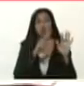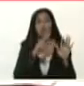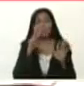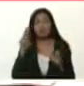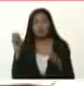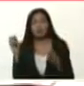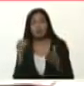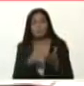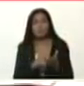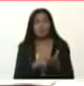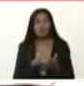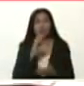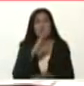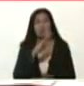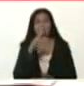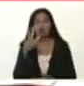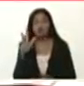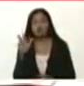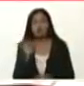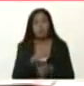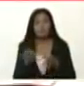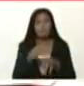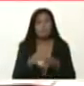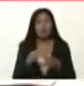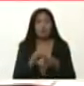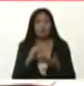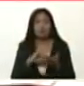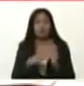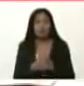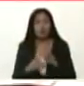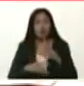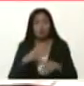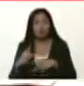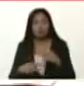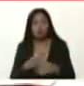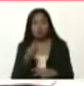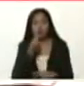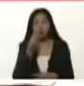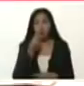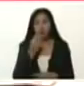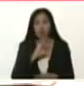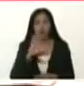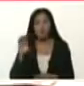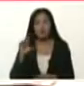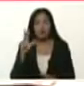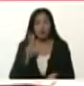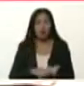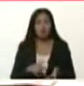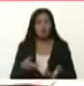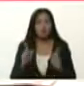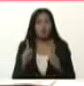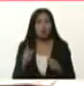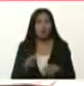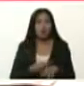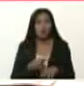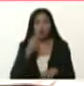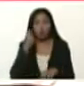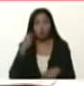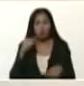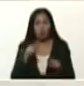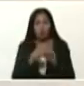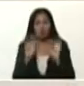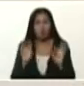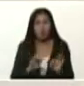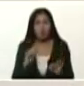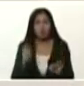3.827.548 petros para la producción de alimento en el país. Aprobado. A los gobernadores,